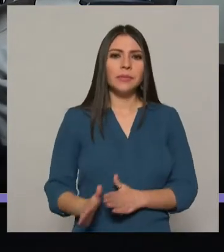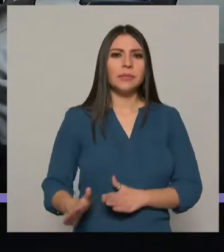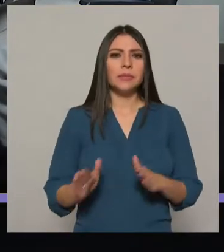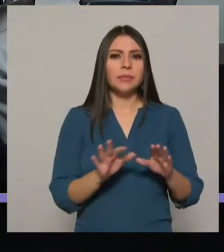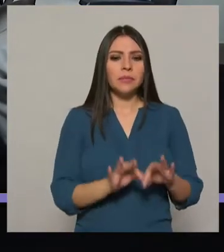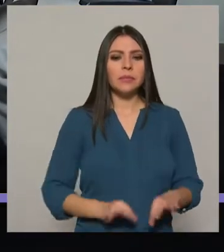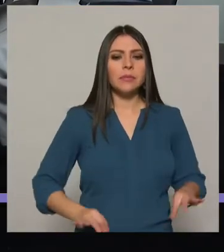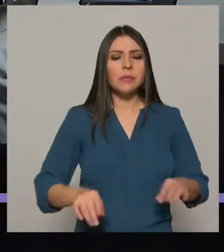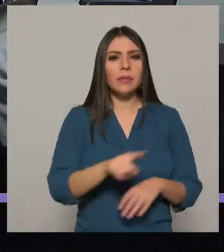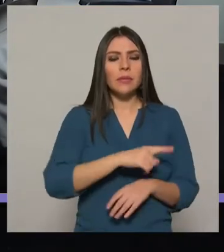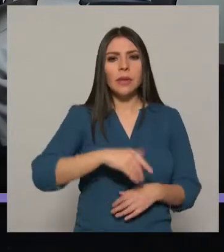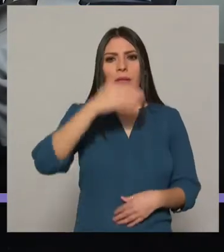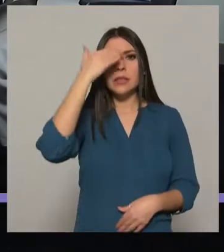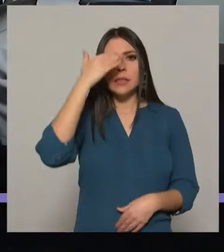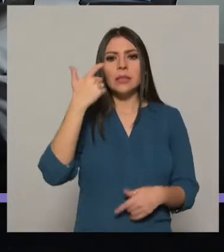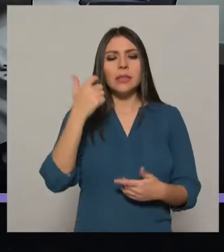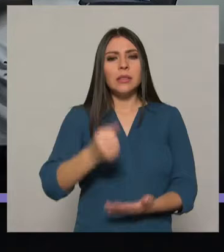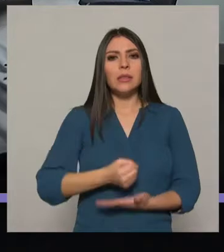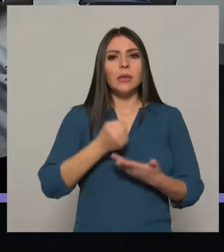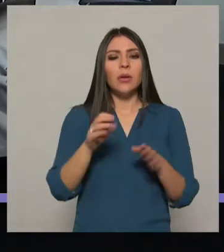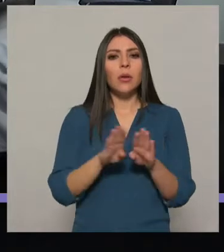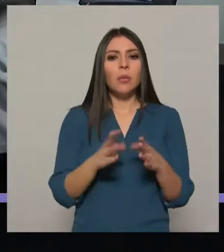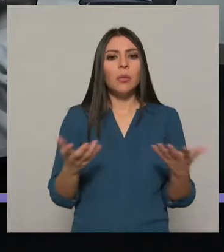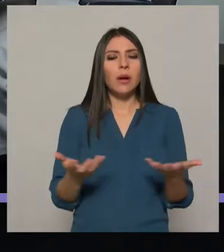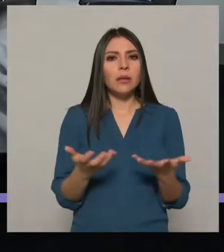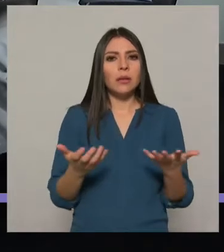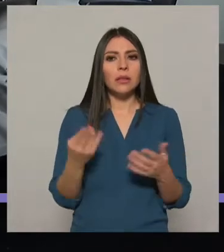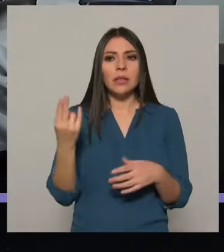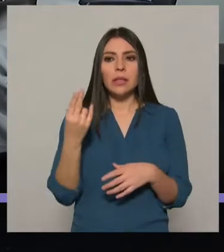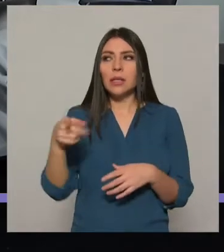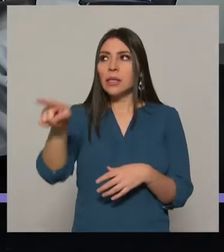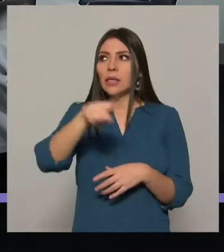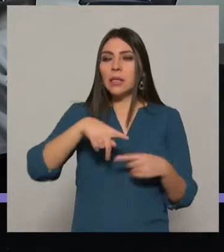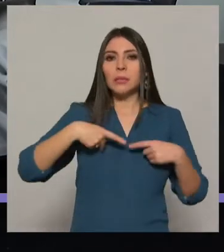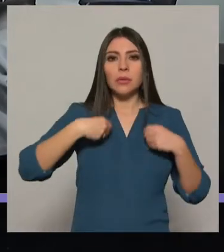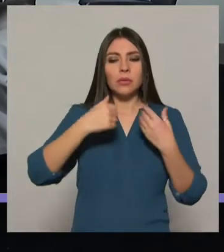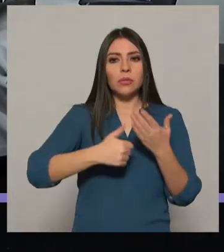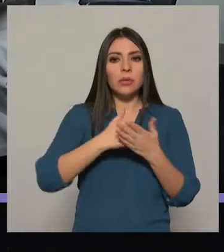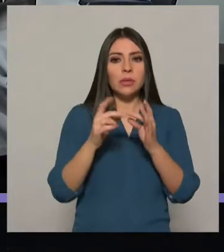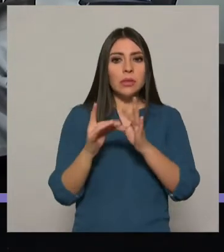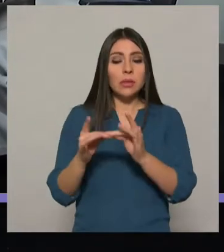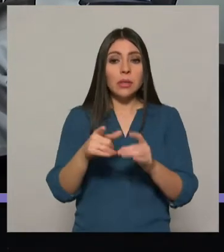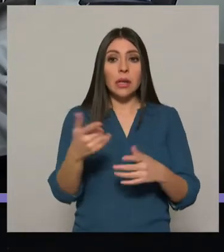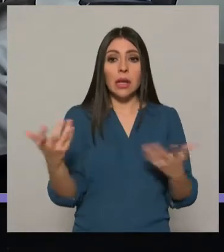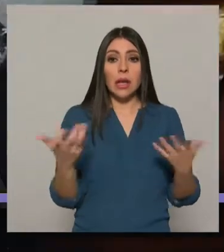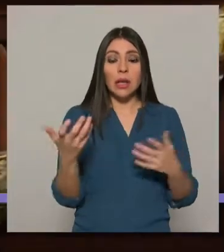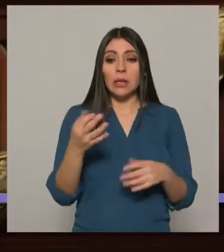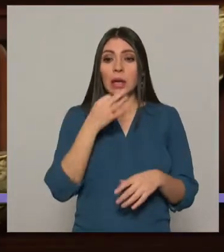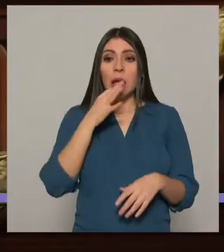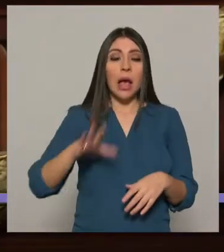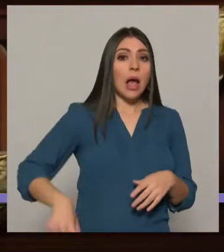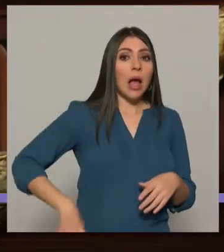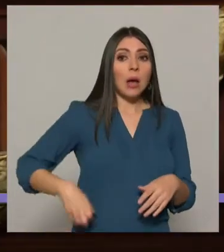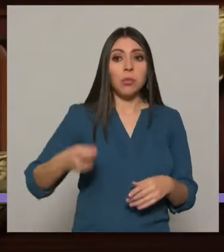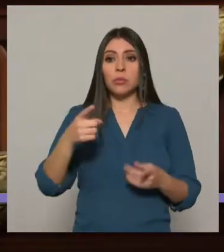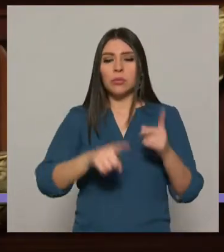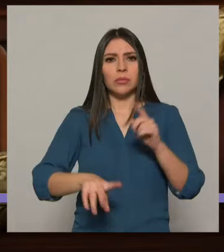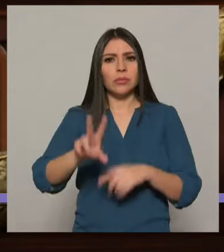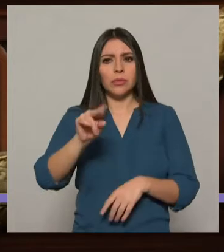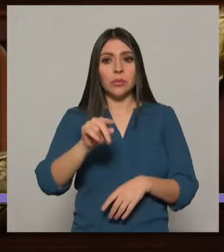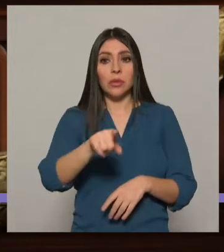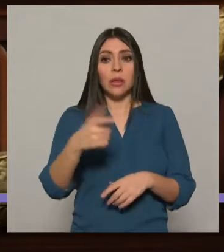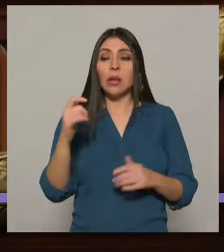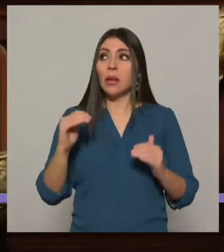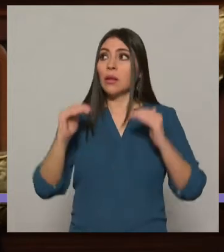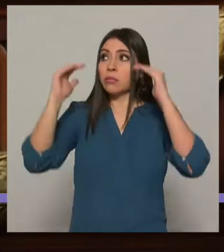como legisladores saber cómo se construye el presupuesto y hay que explicárselo a la ciudadanía. El presupuesto no se construye de manera arbitraria ni diciendo esto hay que